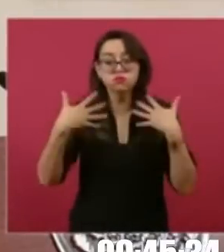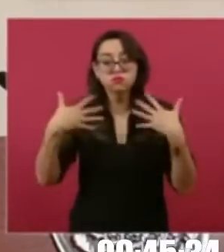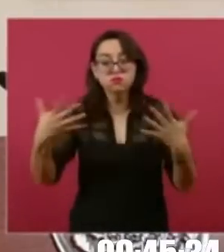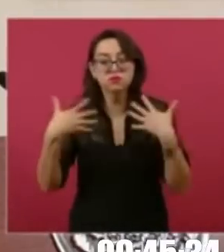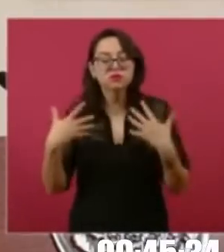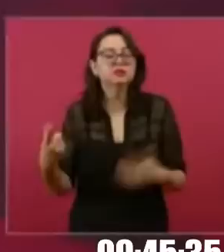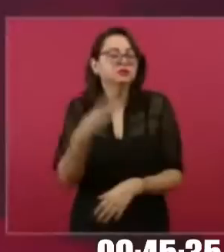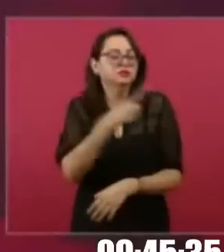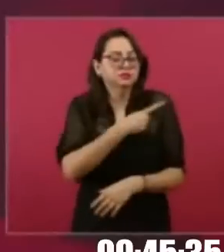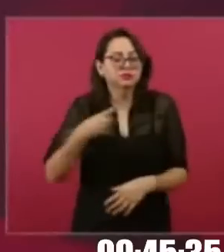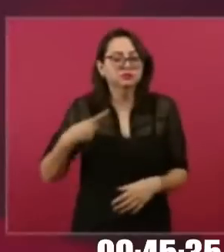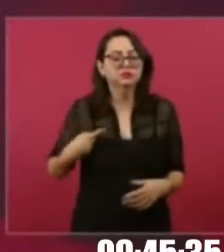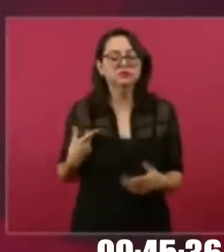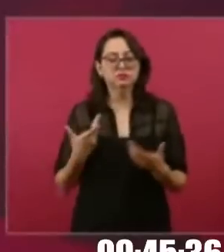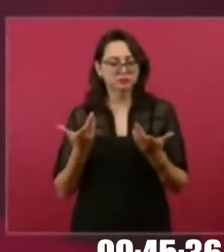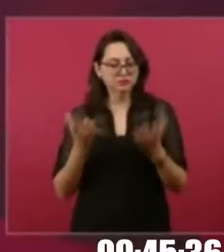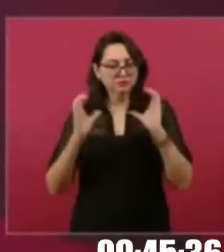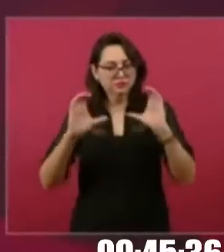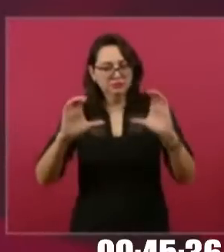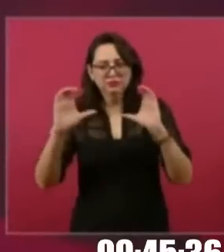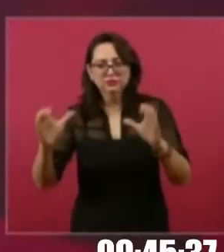tomar mucha agua